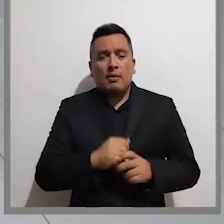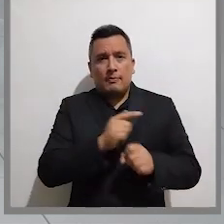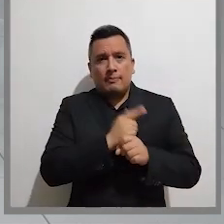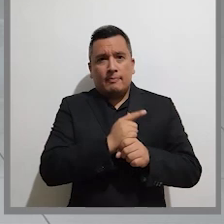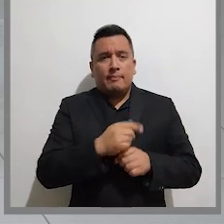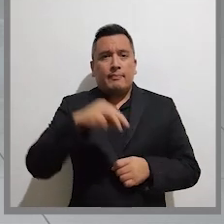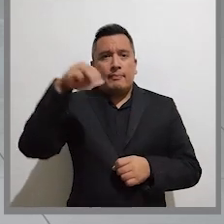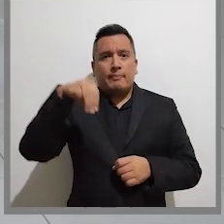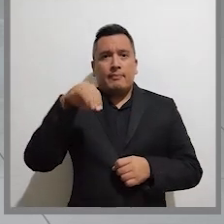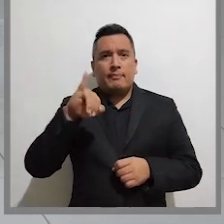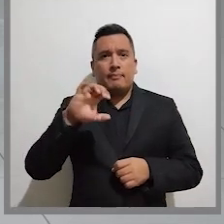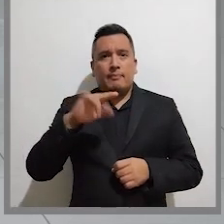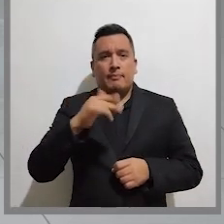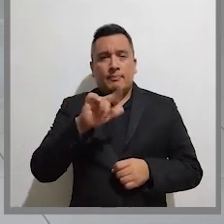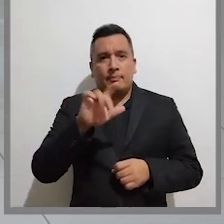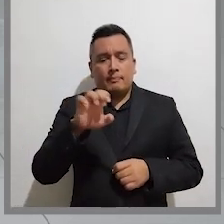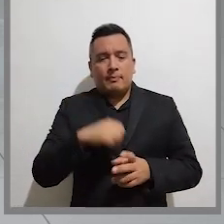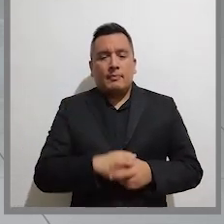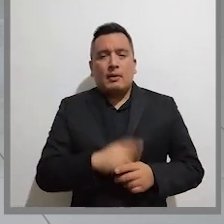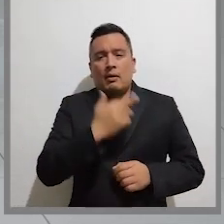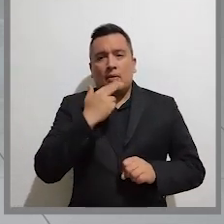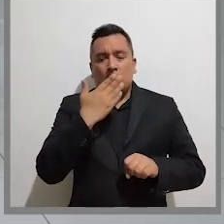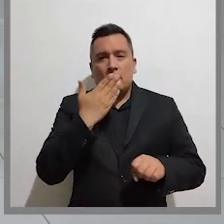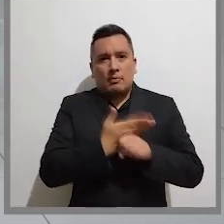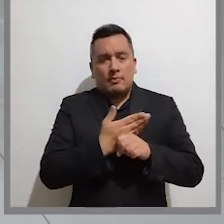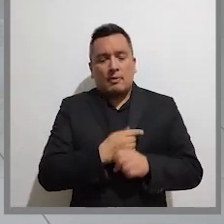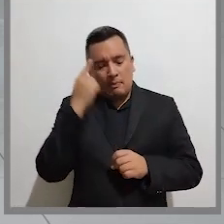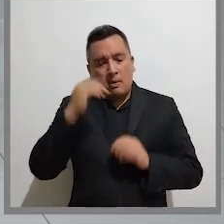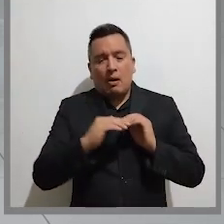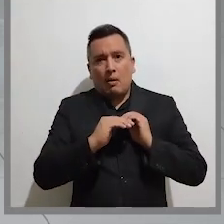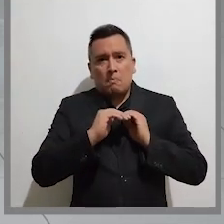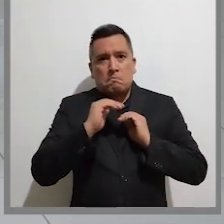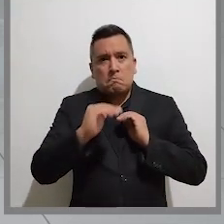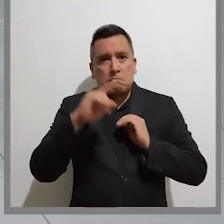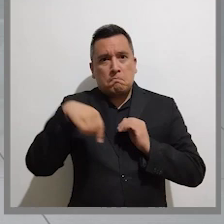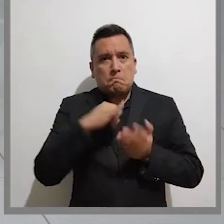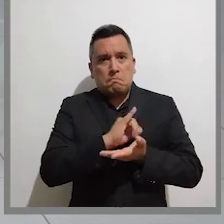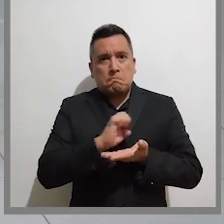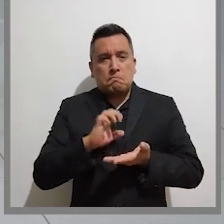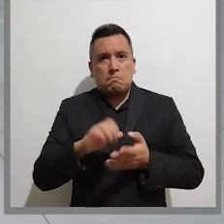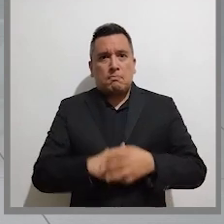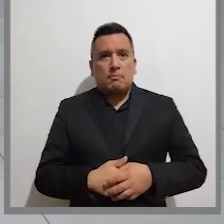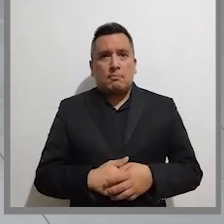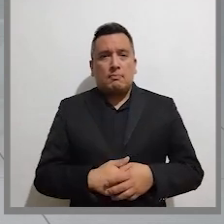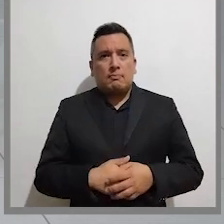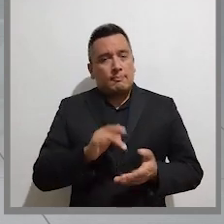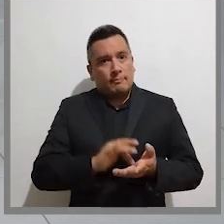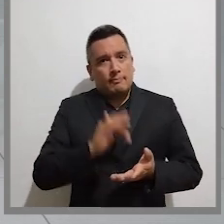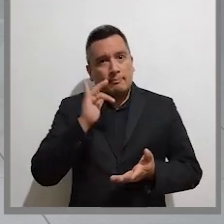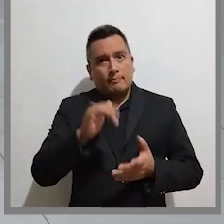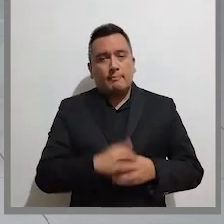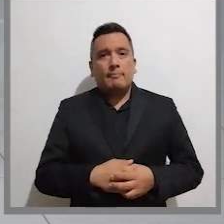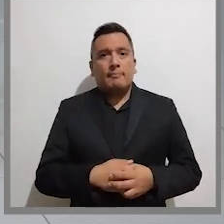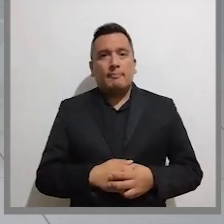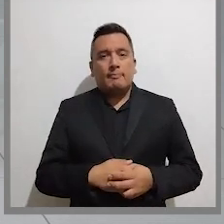la licenciada Michelle Hernández Nambó. Ella es la titular de la Unidad Técnica de Paridad e Inclusión aquí en el Instituto Electoral de Coahuila. Muchísimas